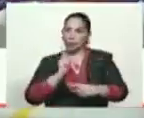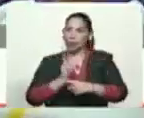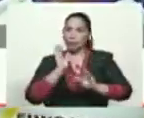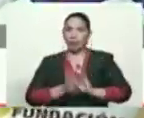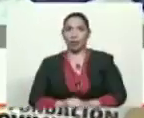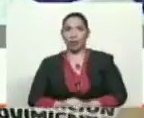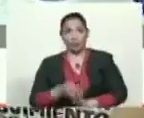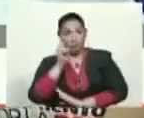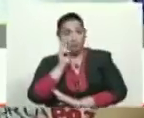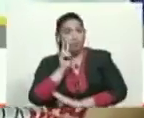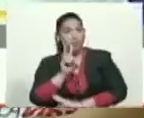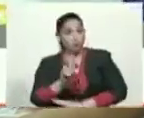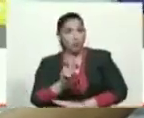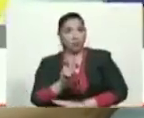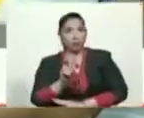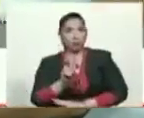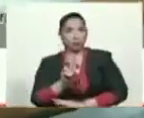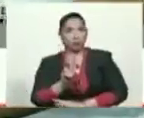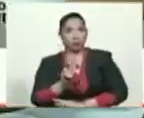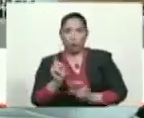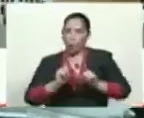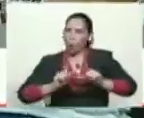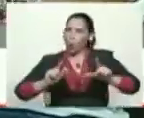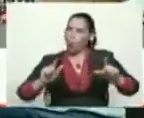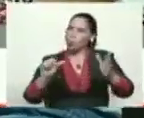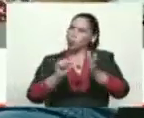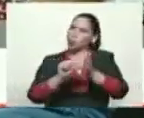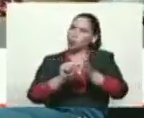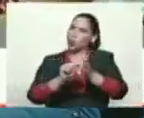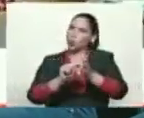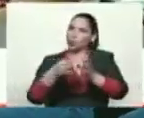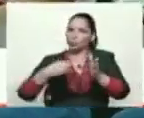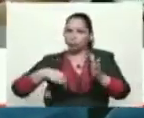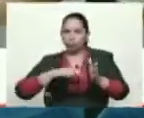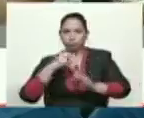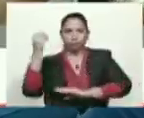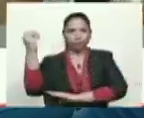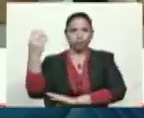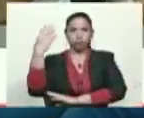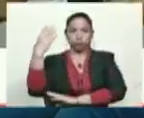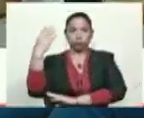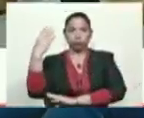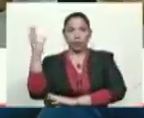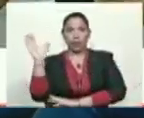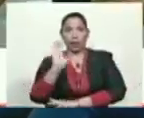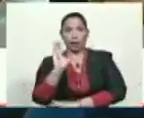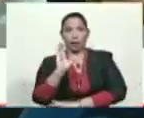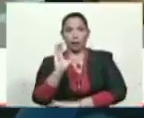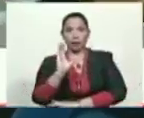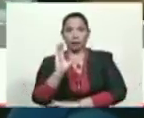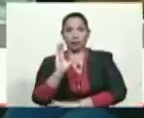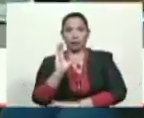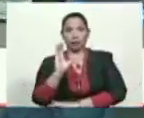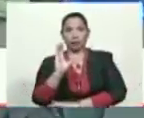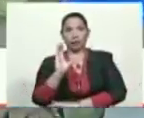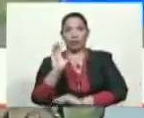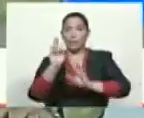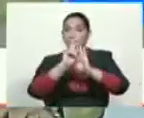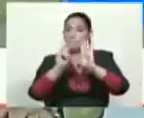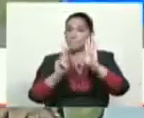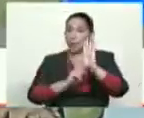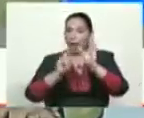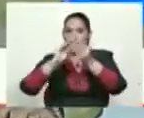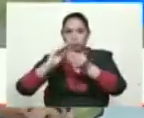hay que ver en los lugares donde ya hemos alumbrado caracas y los parques que se han